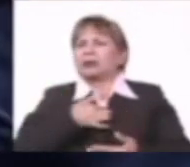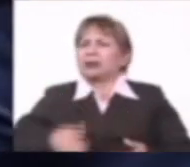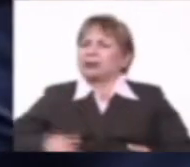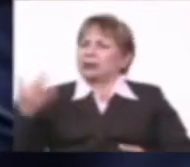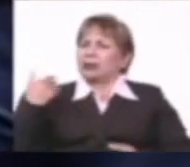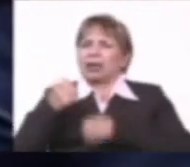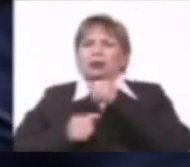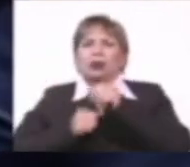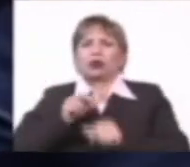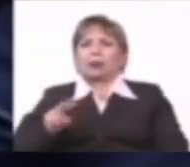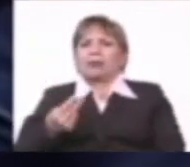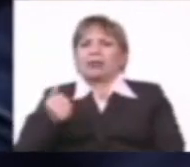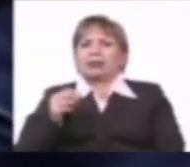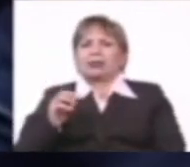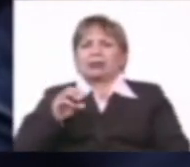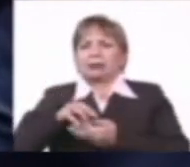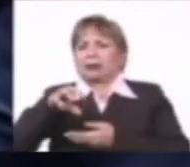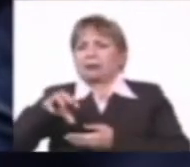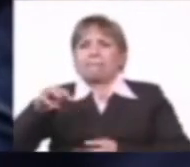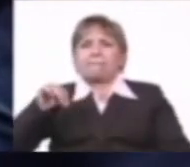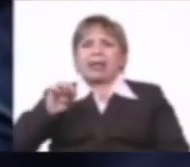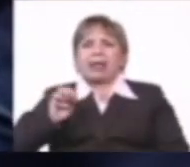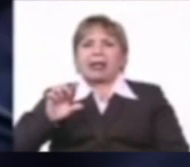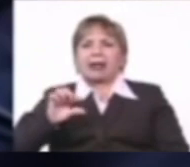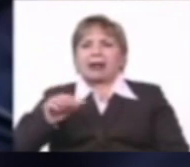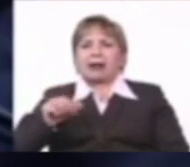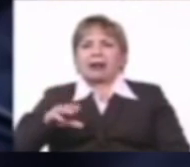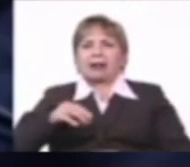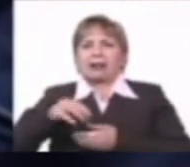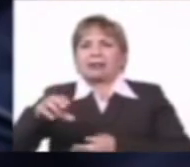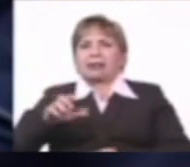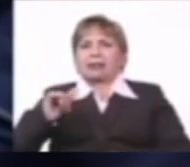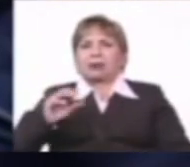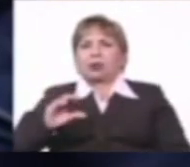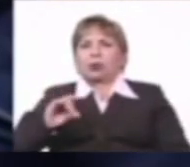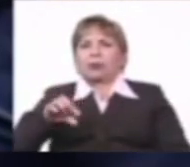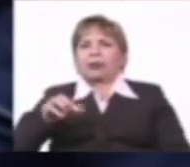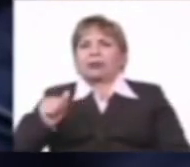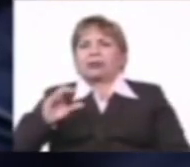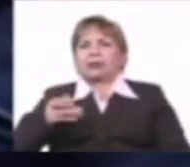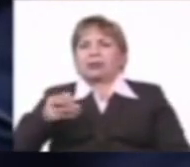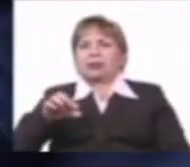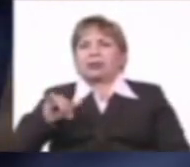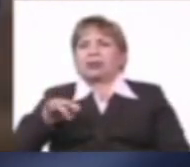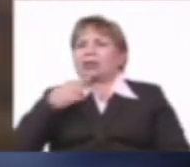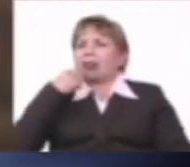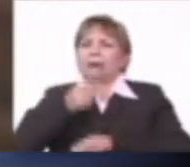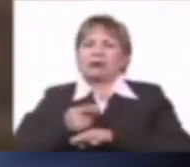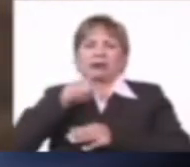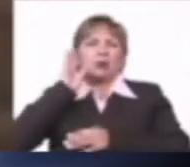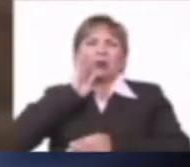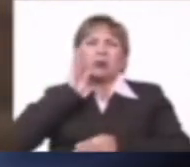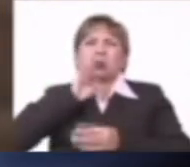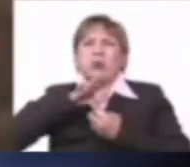año 2016 las autoridades de la provincia de Melgar y la población de los distritos de Yaviri, Yali, Cupi y Umachiri vienen denunciando la